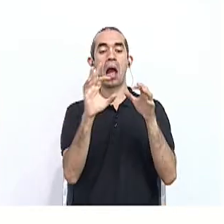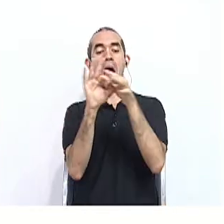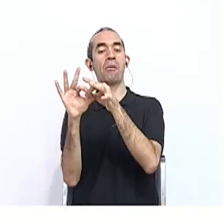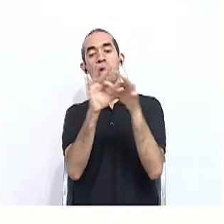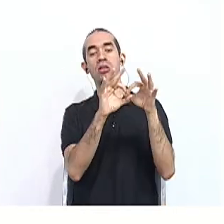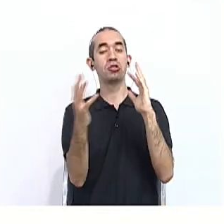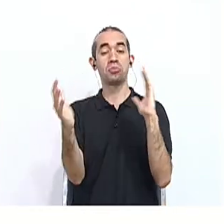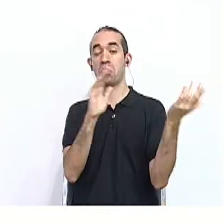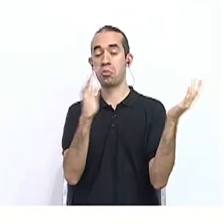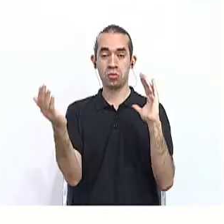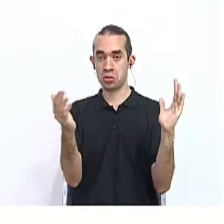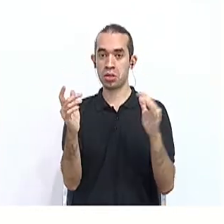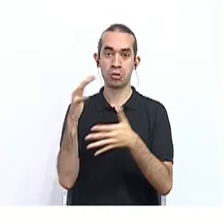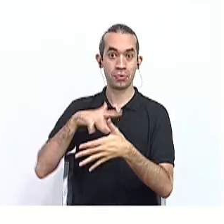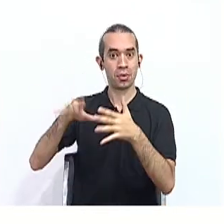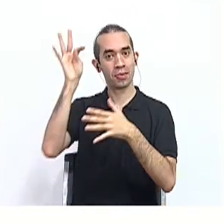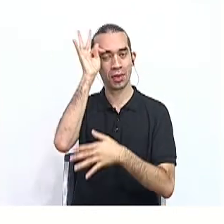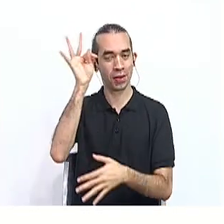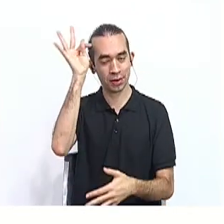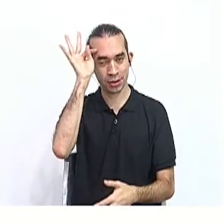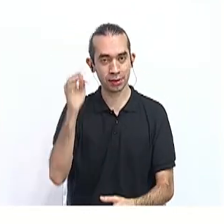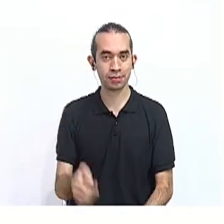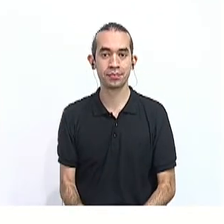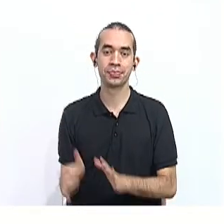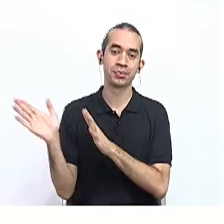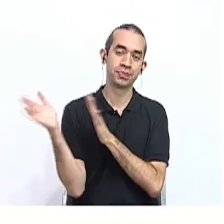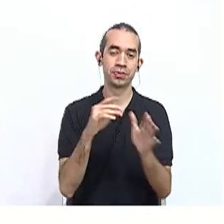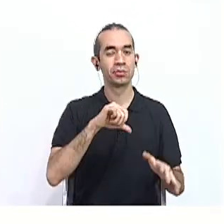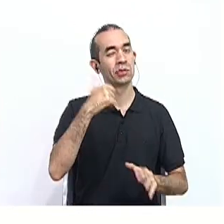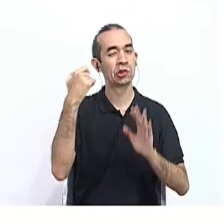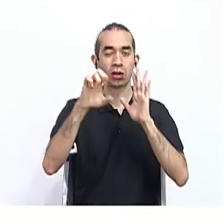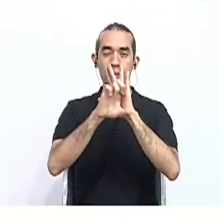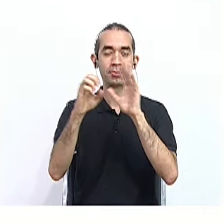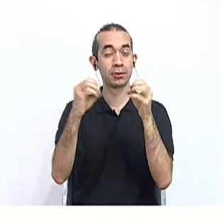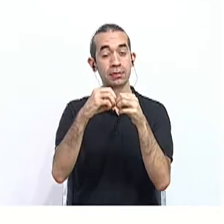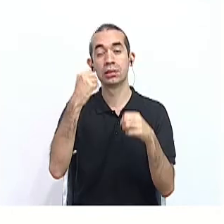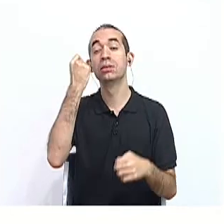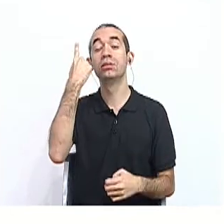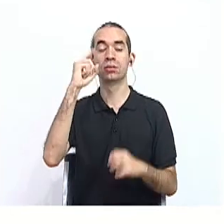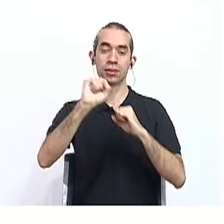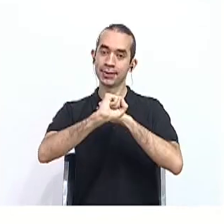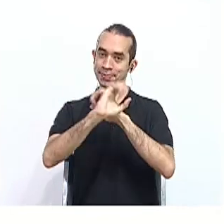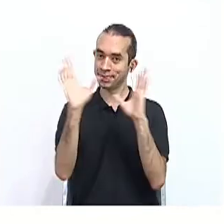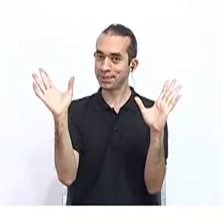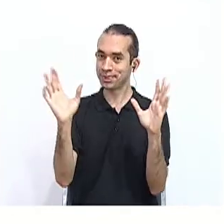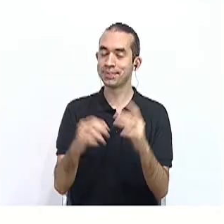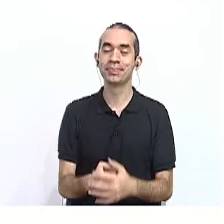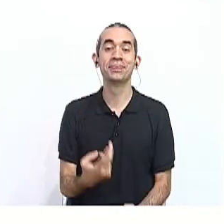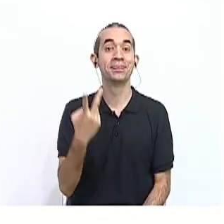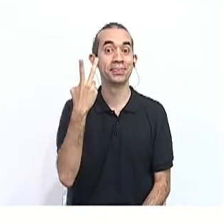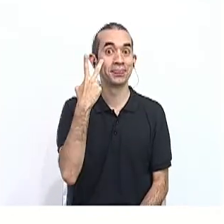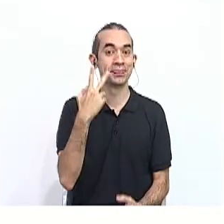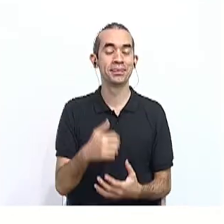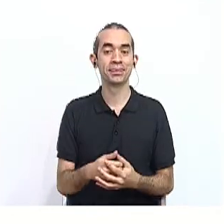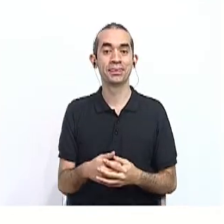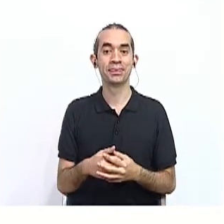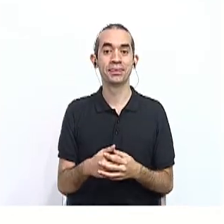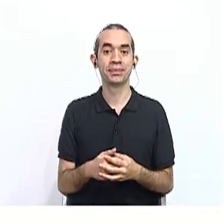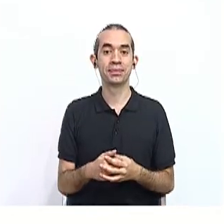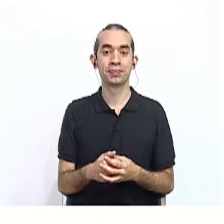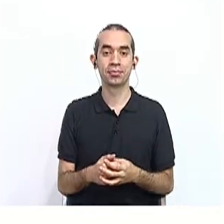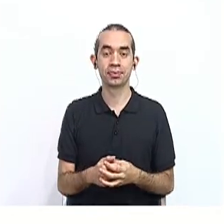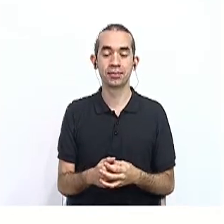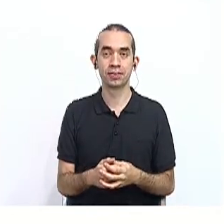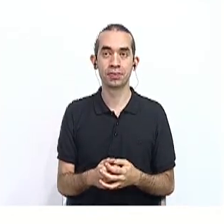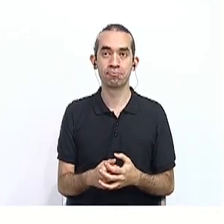venido estudiando de manera teórica. Veamos otro ejemplo para que nos quede más claro. Dice así, un recipiente se ha